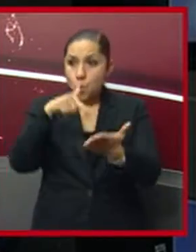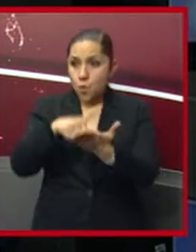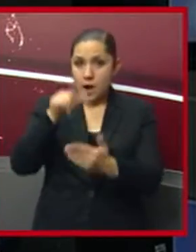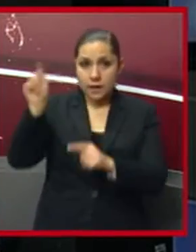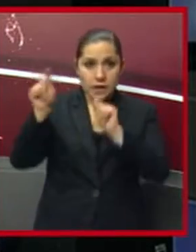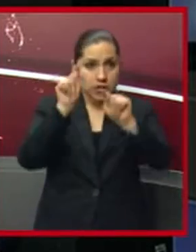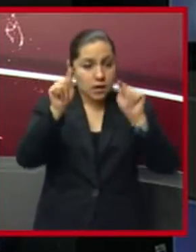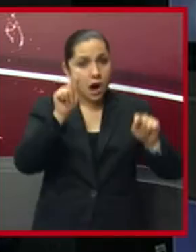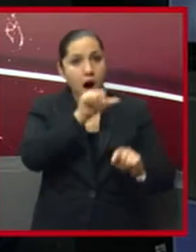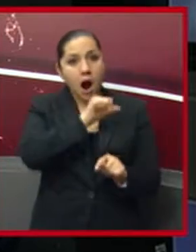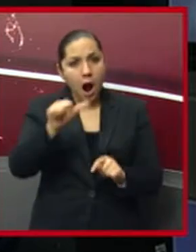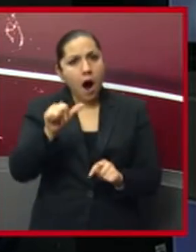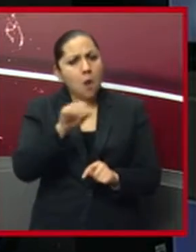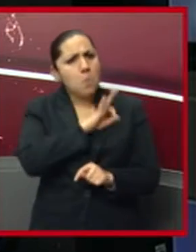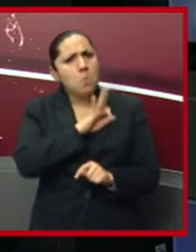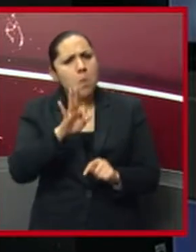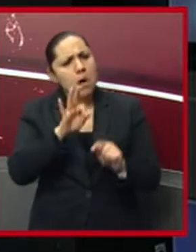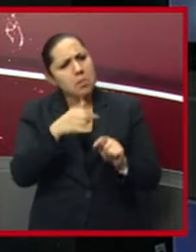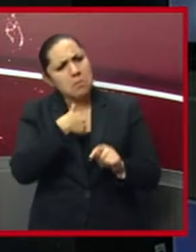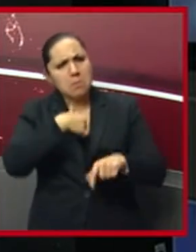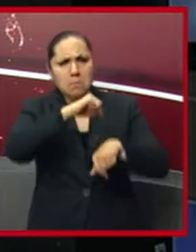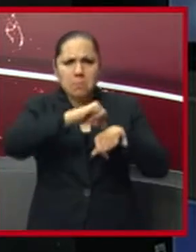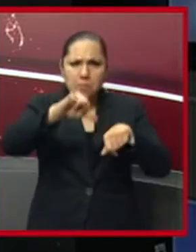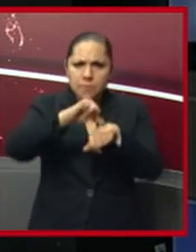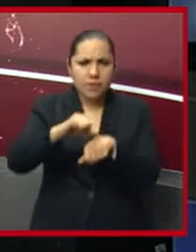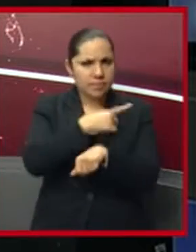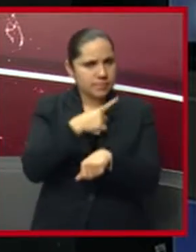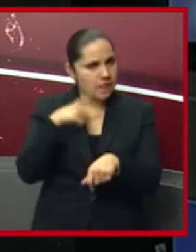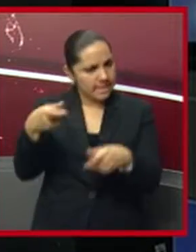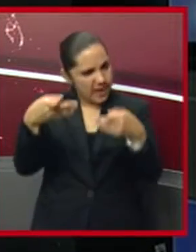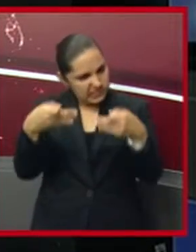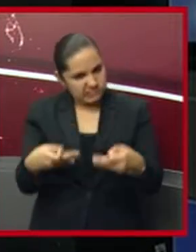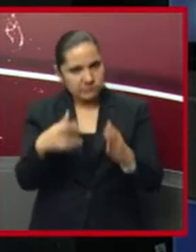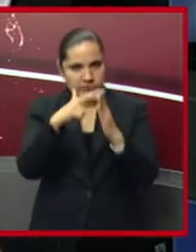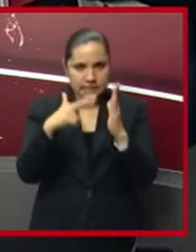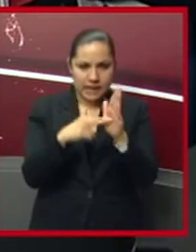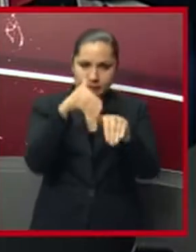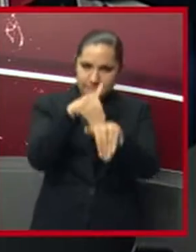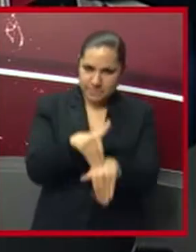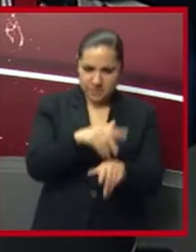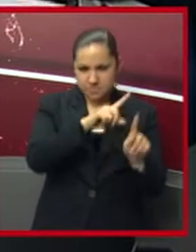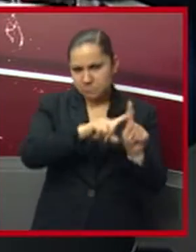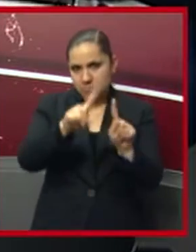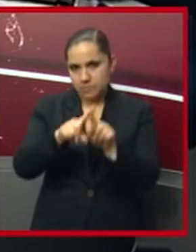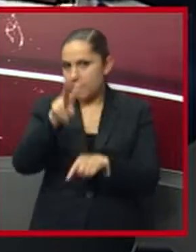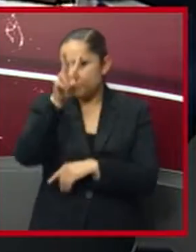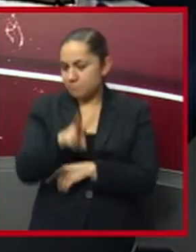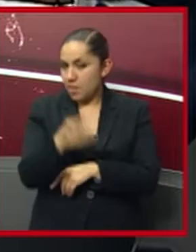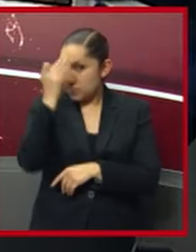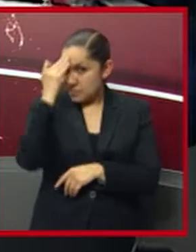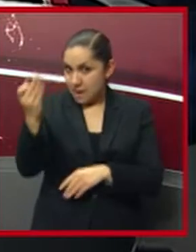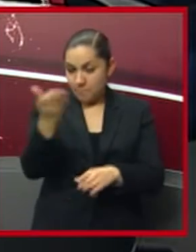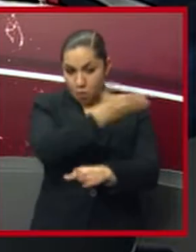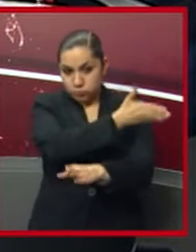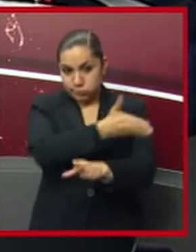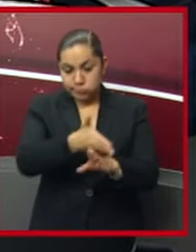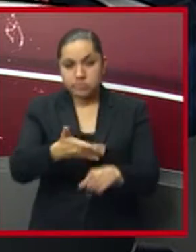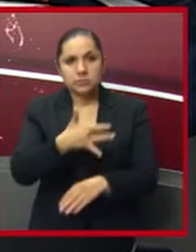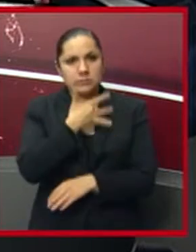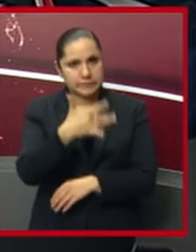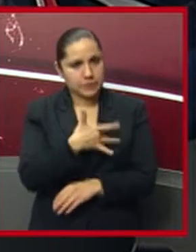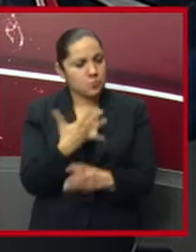realicen este tipo de operaciones de cirugía estética. Y en fin, creo que fue un periodo muy productivo